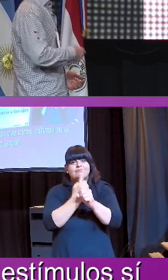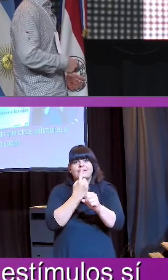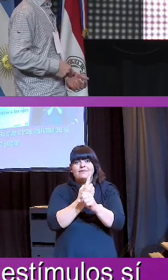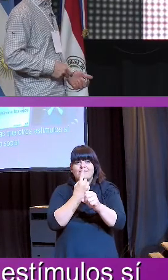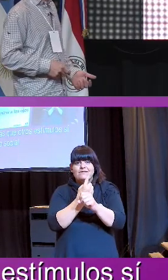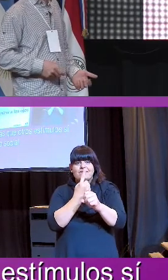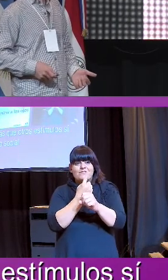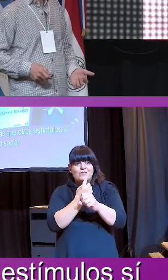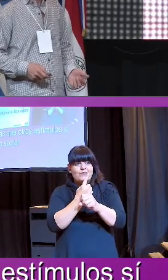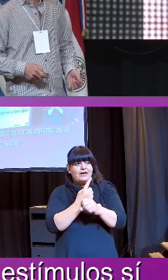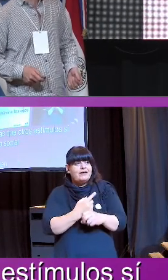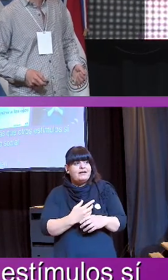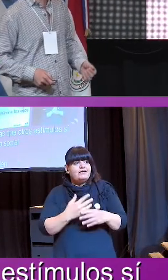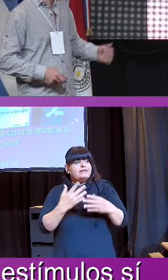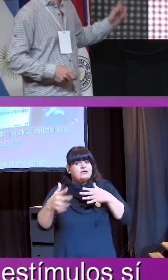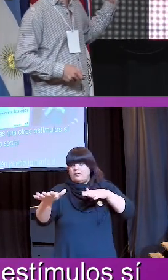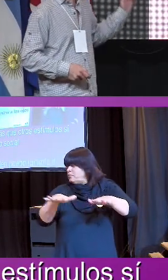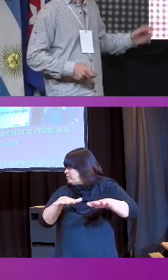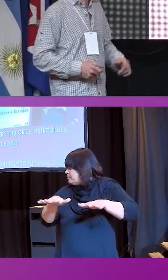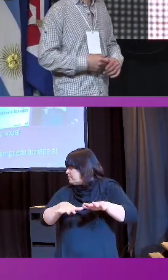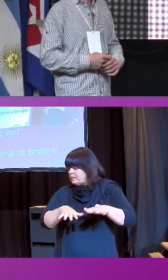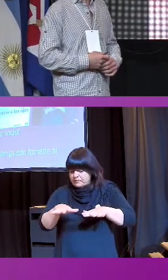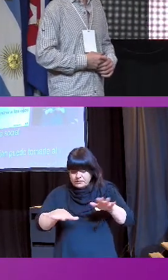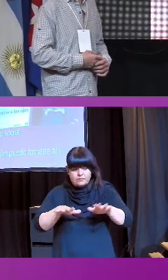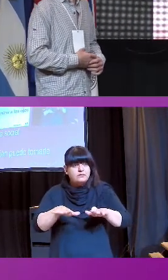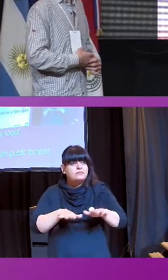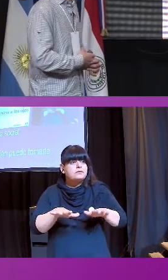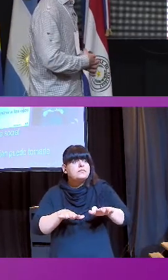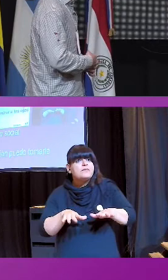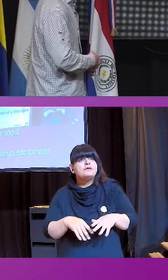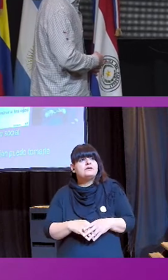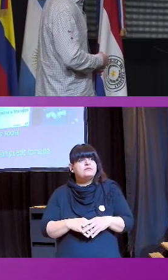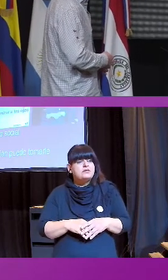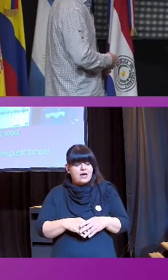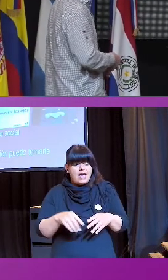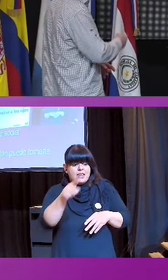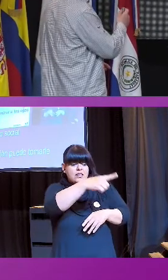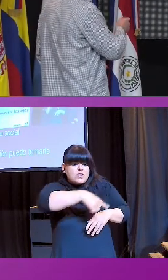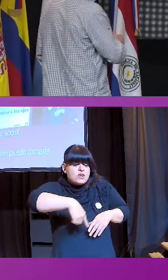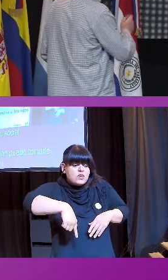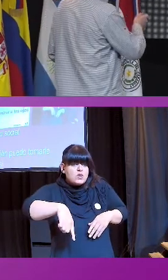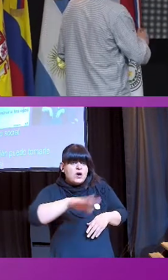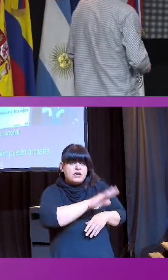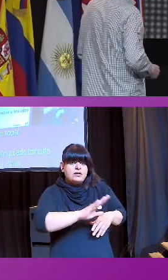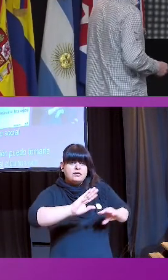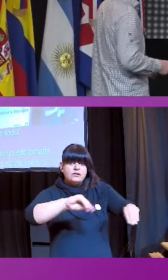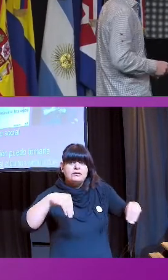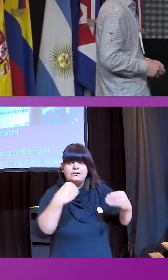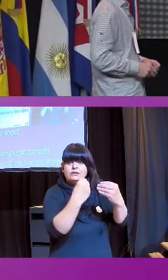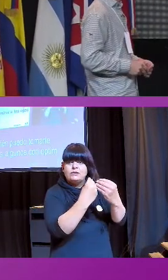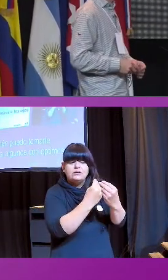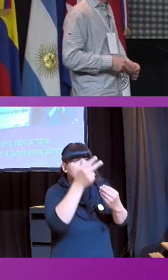Entonces lo que hicieron fue también tomarle eye tracking a estos 86 niños de 2 años, ¿sí?, algunos con autismo,